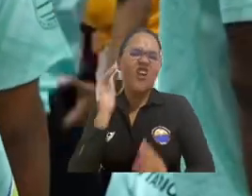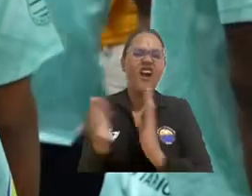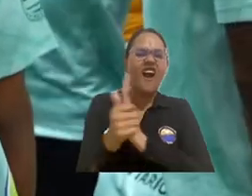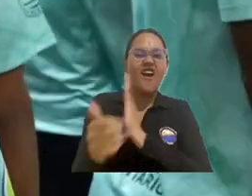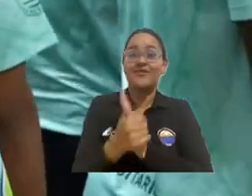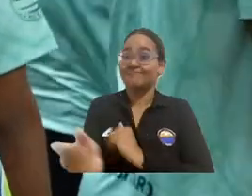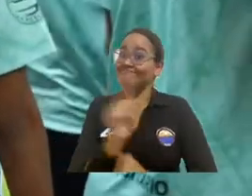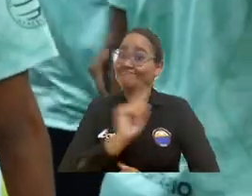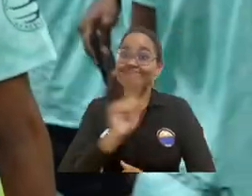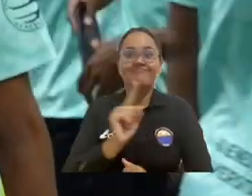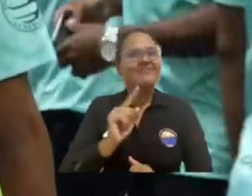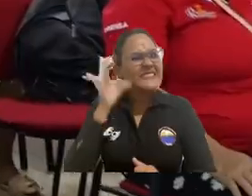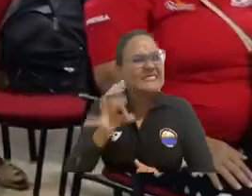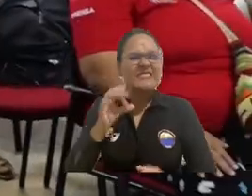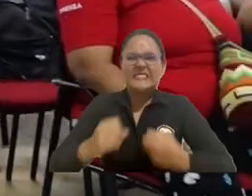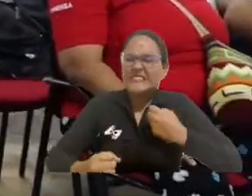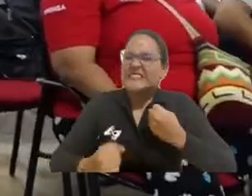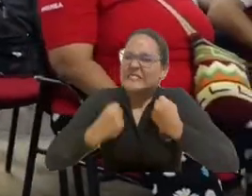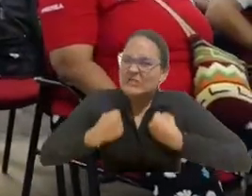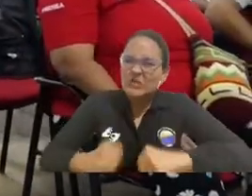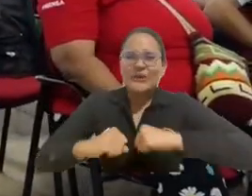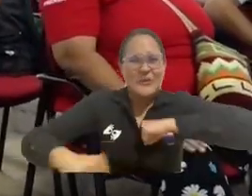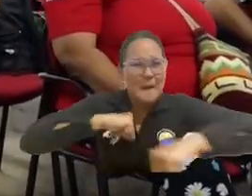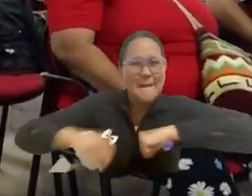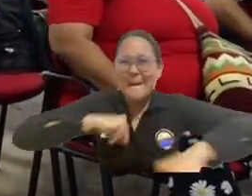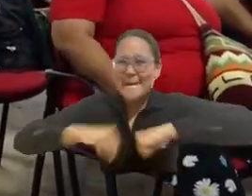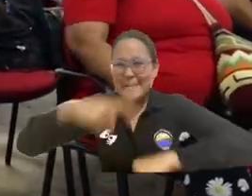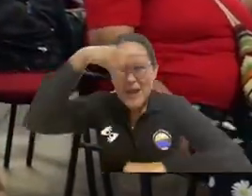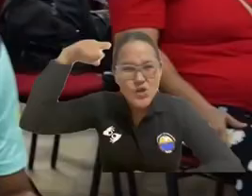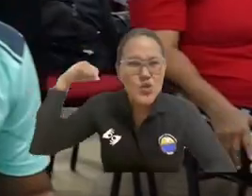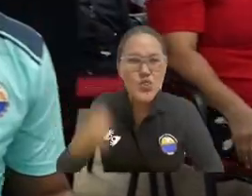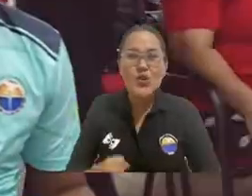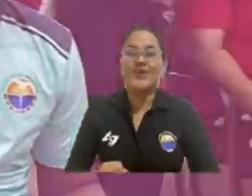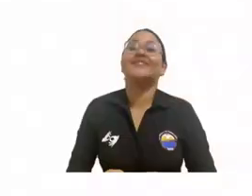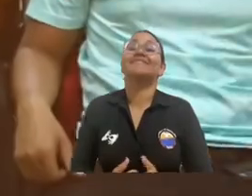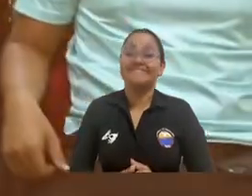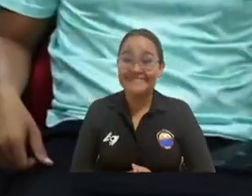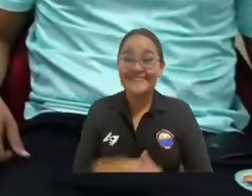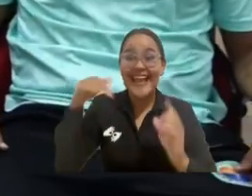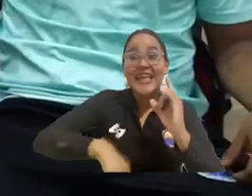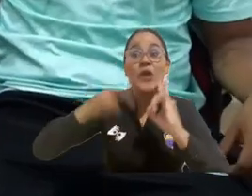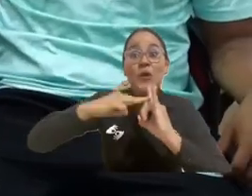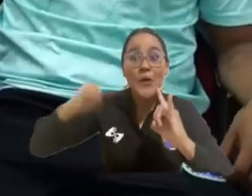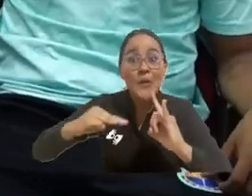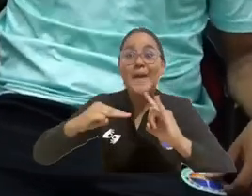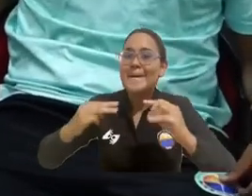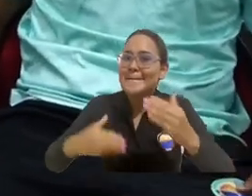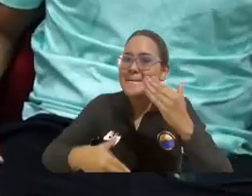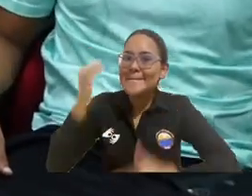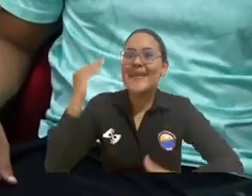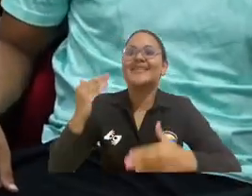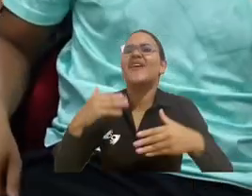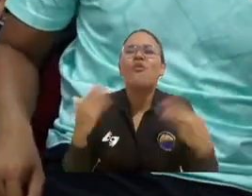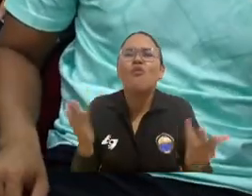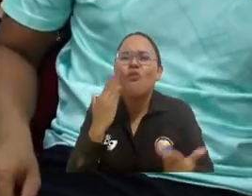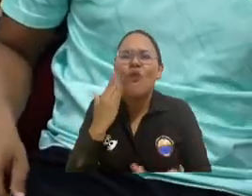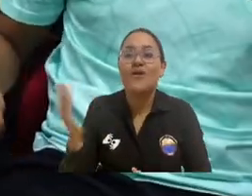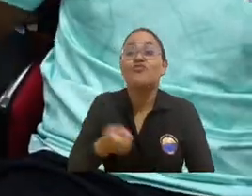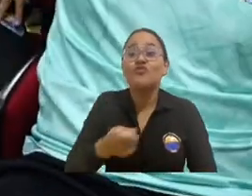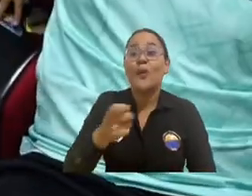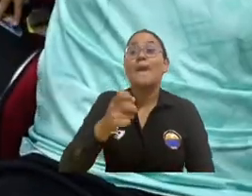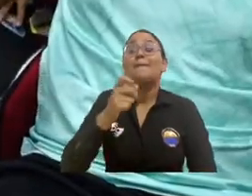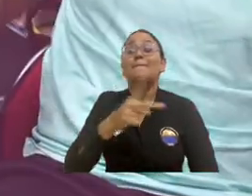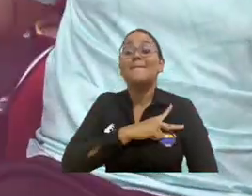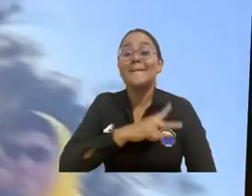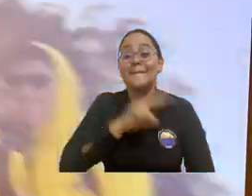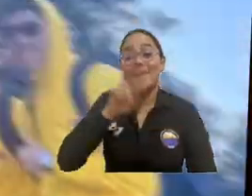Dios, de ese talento que tenemos, sino siempre ser aguerridos, siempre estar un pasito adelante. Unimagdalena iniciará su participación este